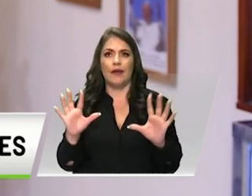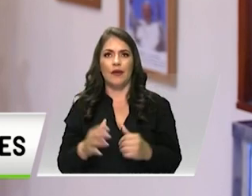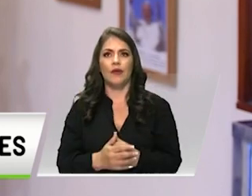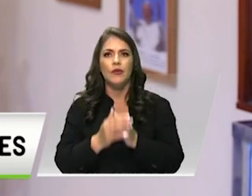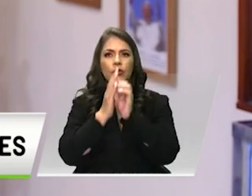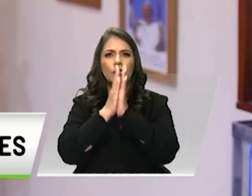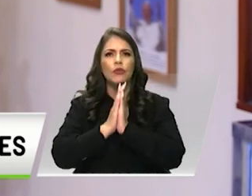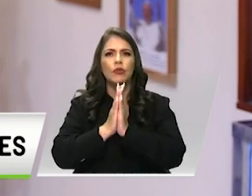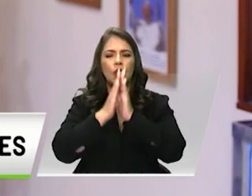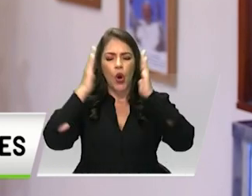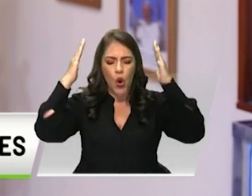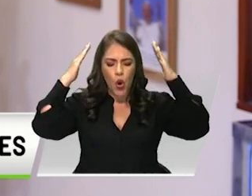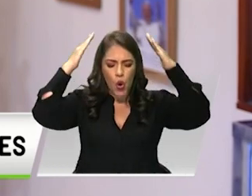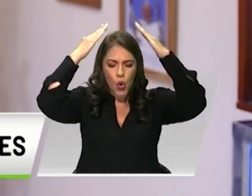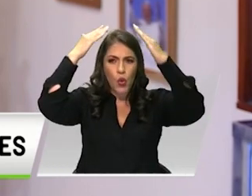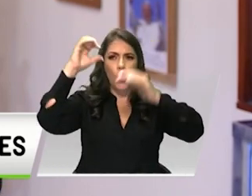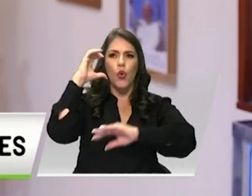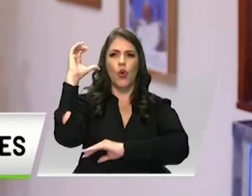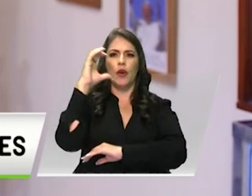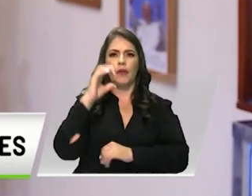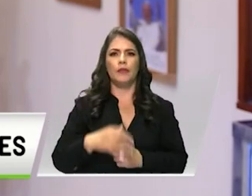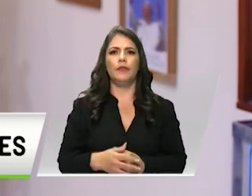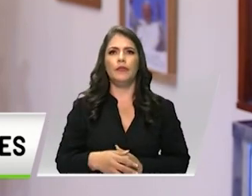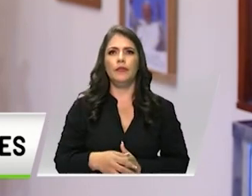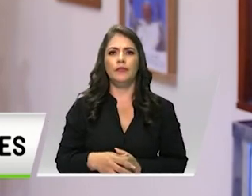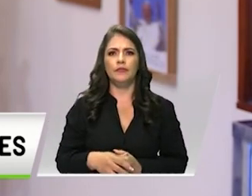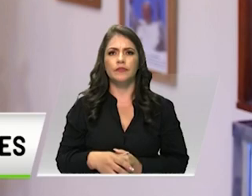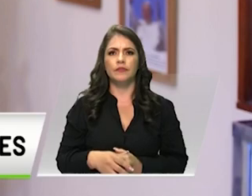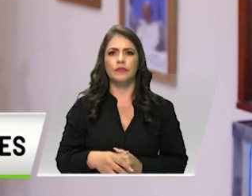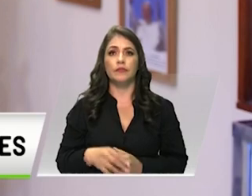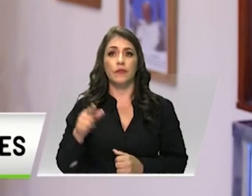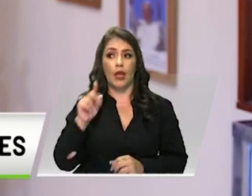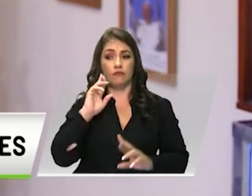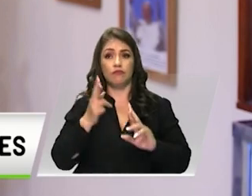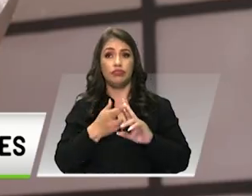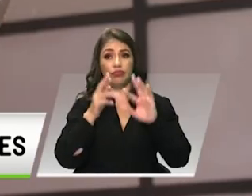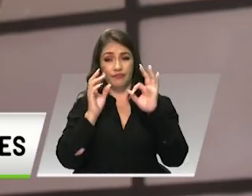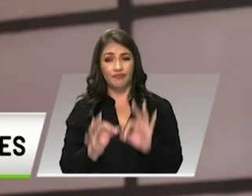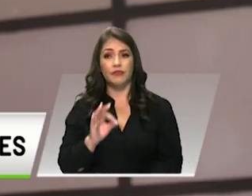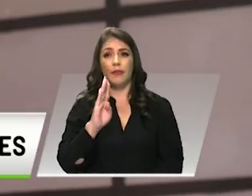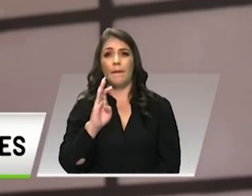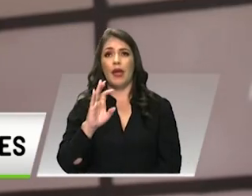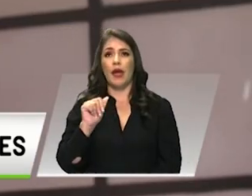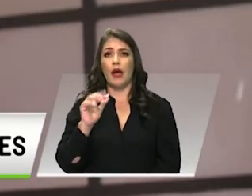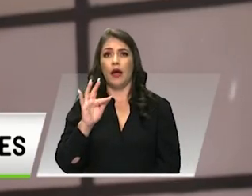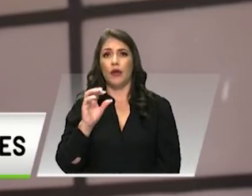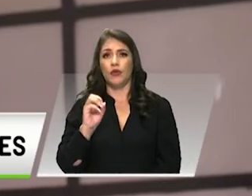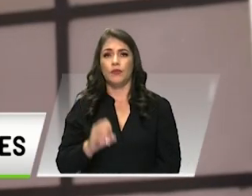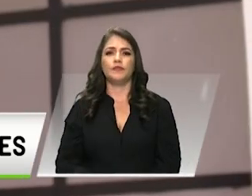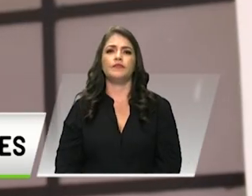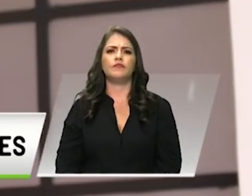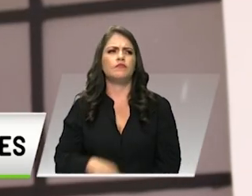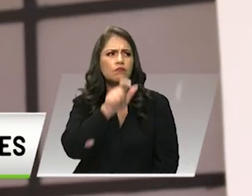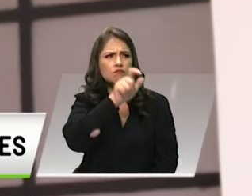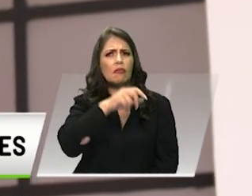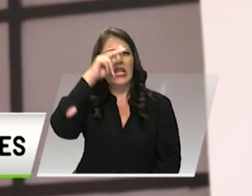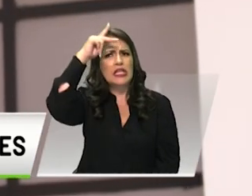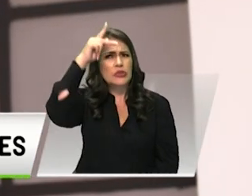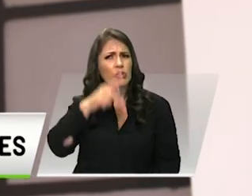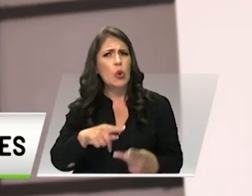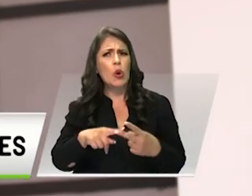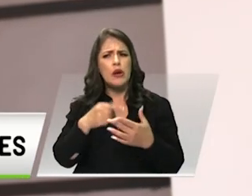este obispo de Colombia para ser declarado beato. Para muchos historiadores y estudiosos de la